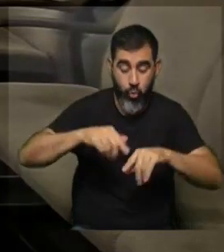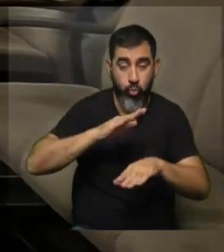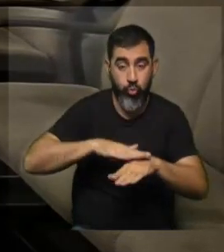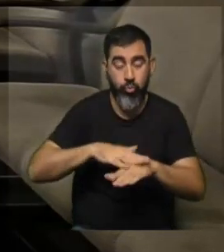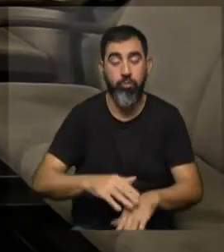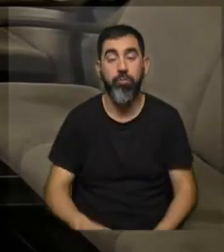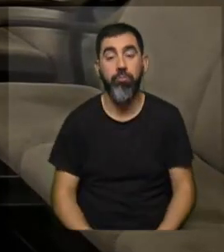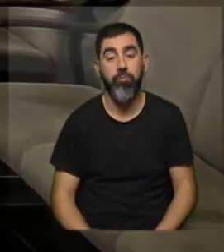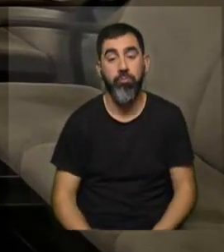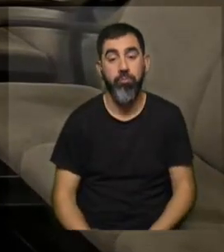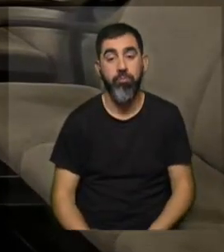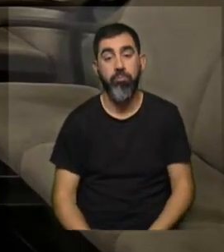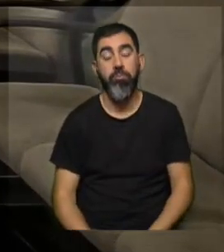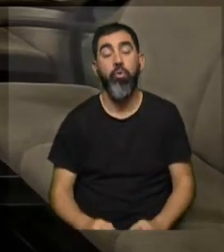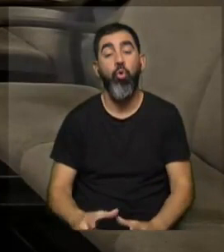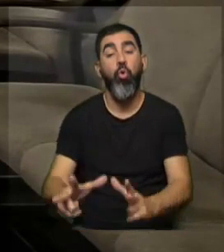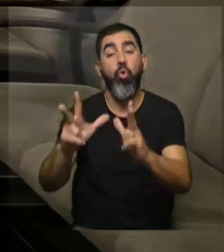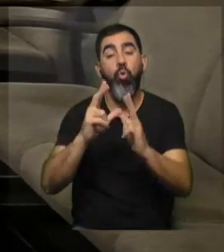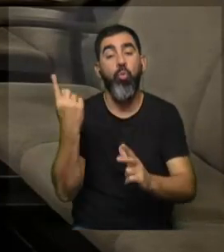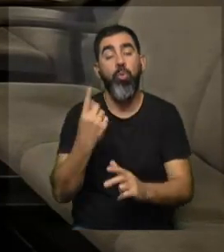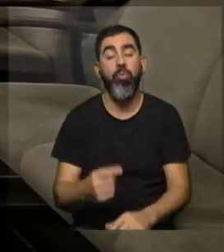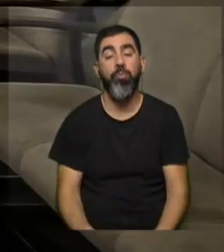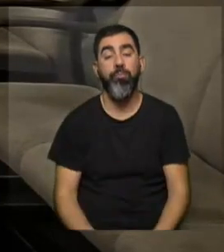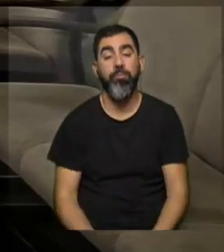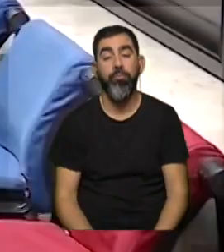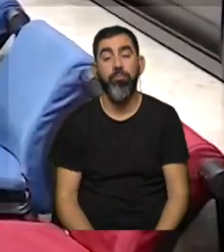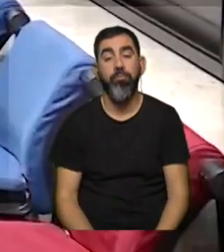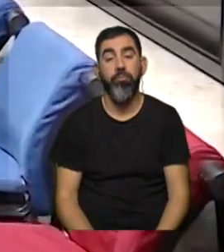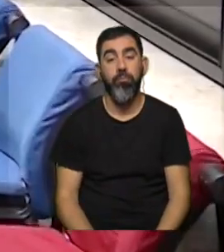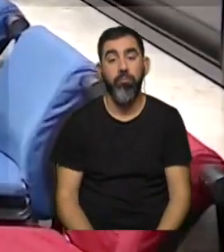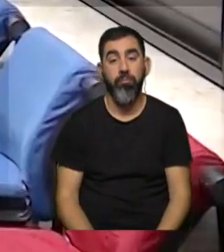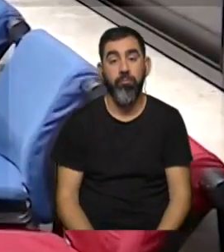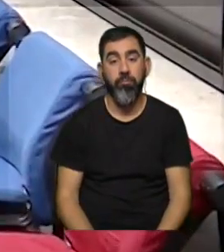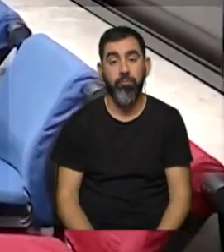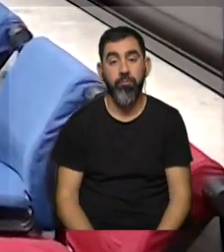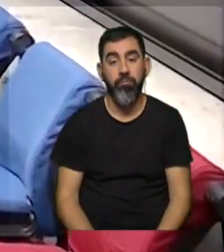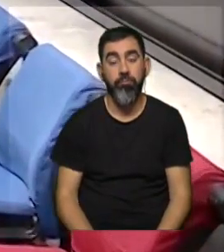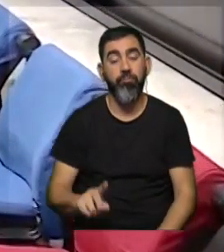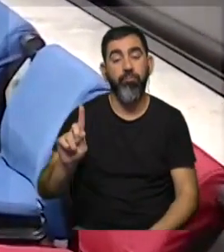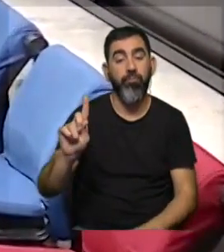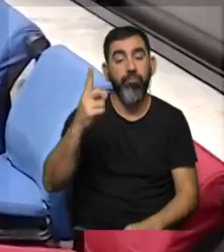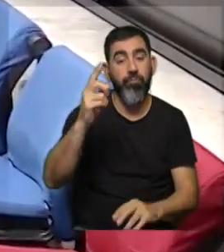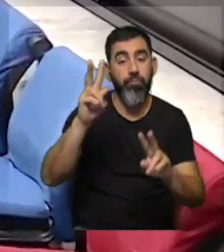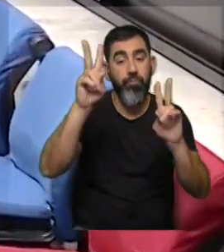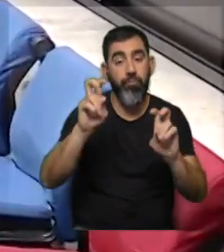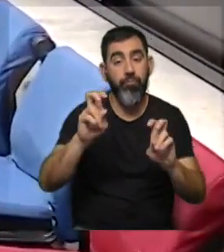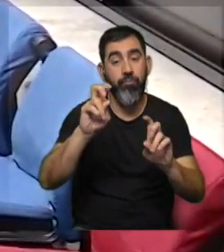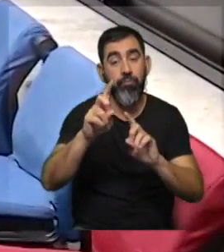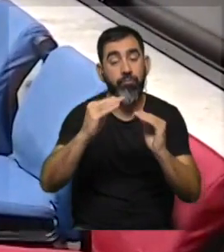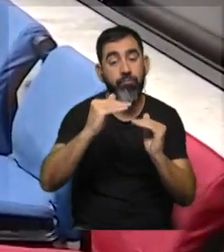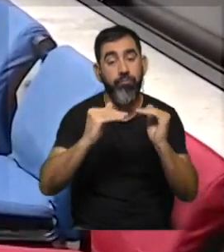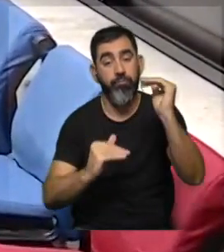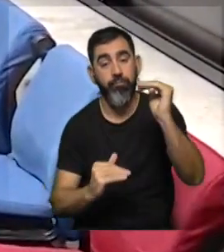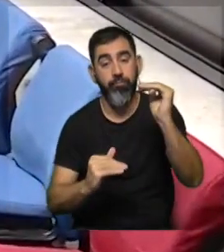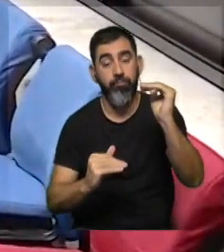cumplir el INE Esto fue lo que nos dijo hace minutos bueno en las prioridades son hay algunas iniquidades